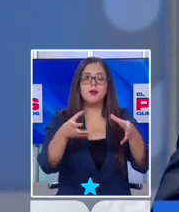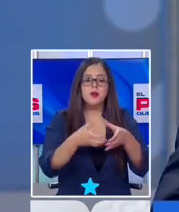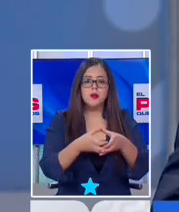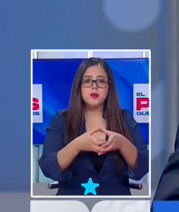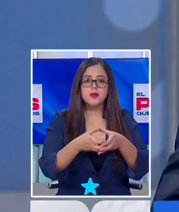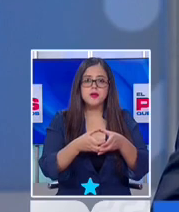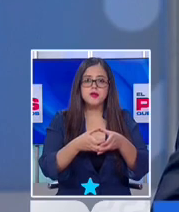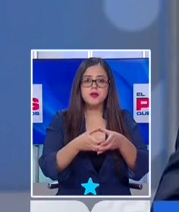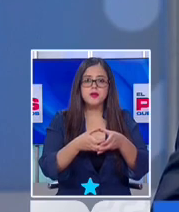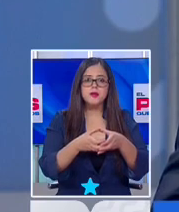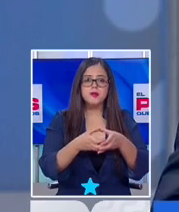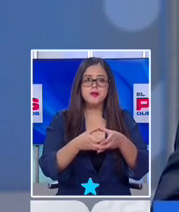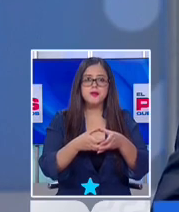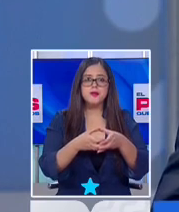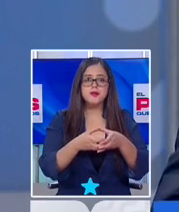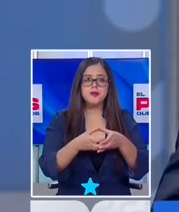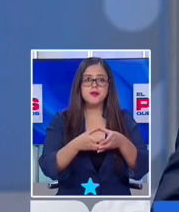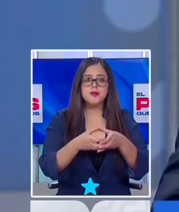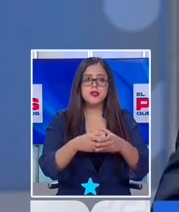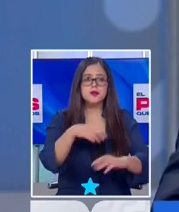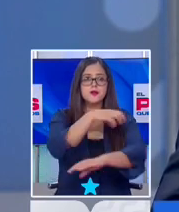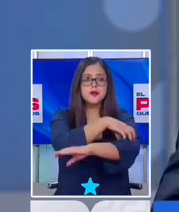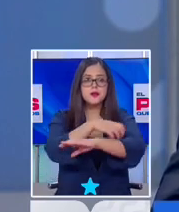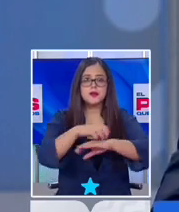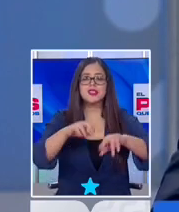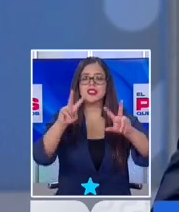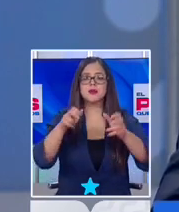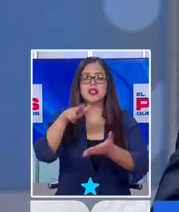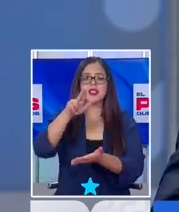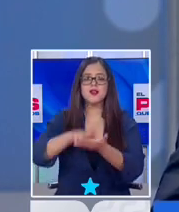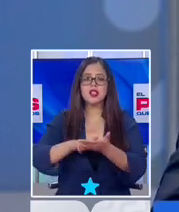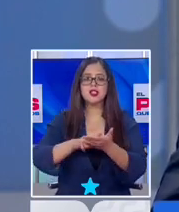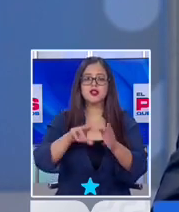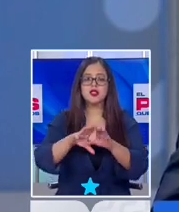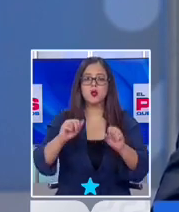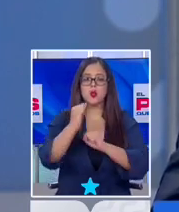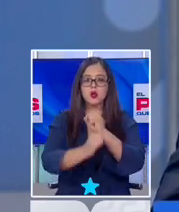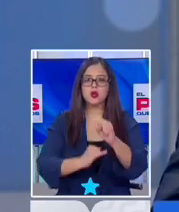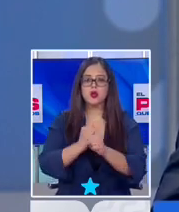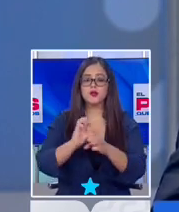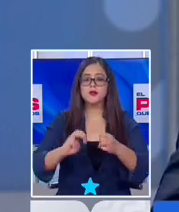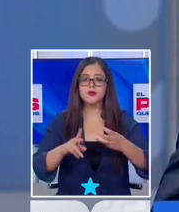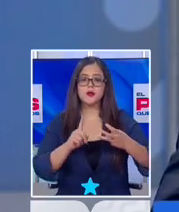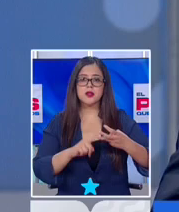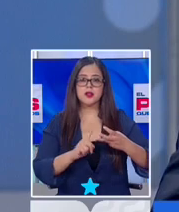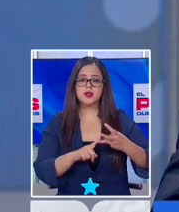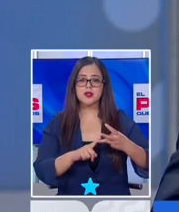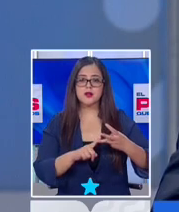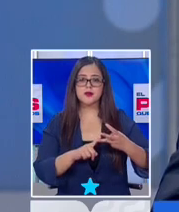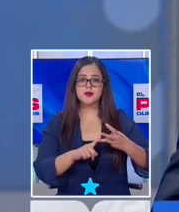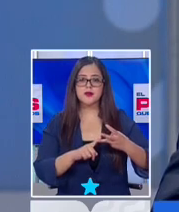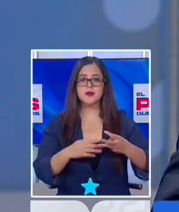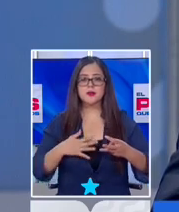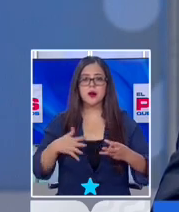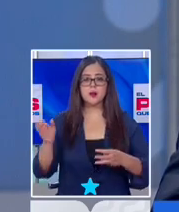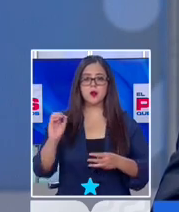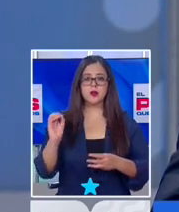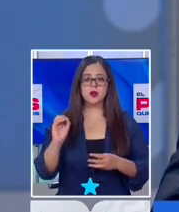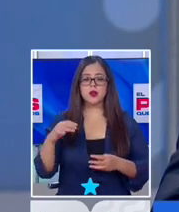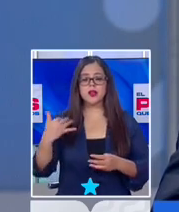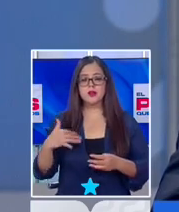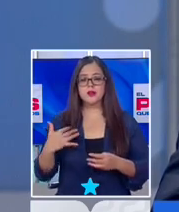real en lo relacionado con la ratificación de los tratados internacionales y en tercer lugar me parece también